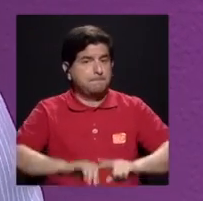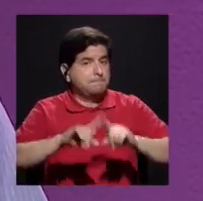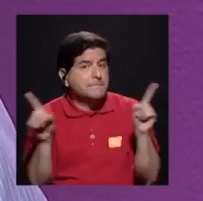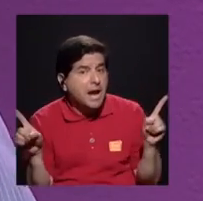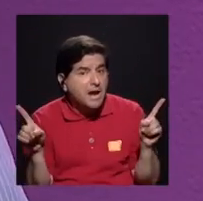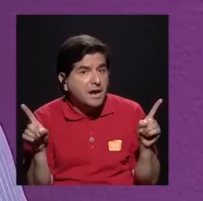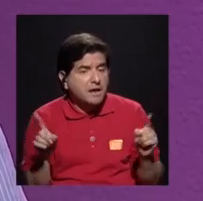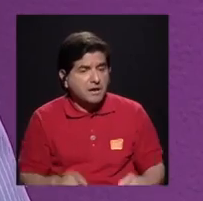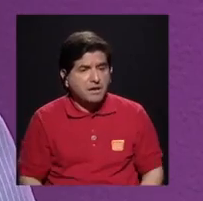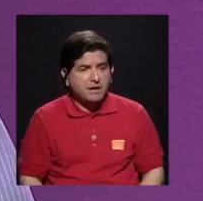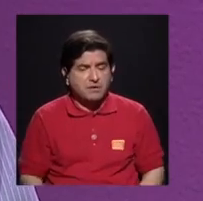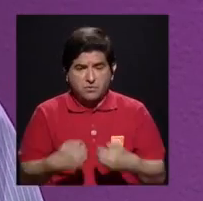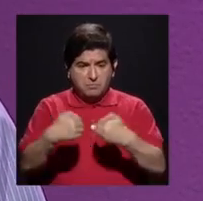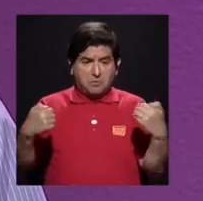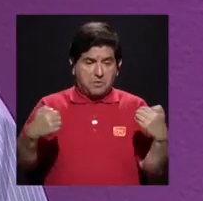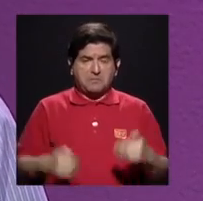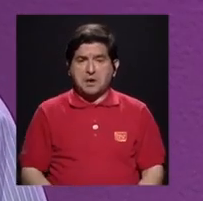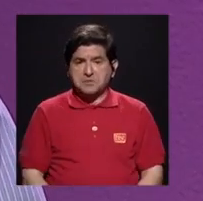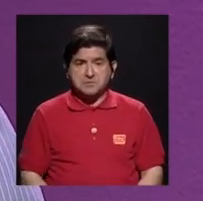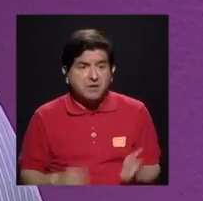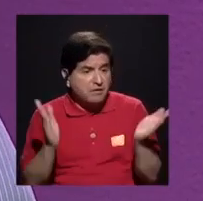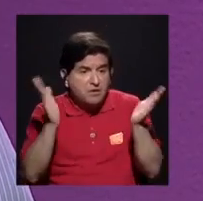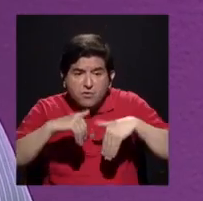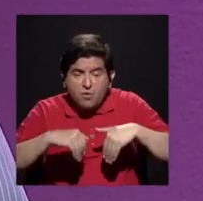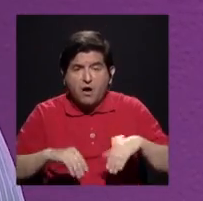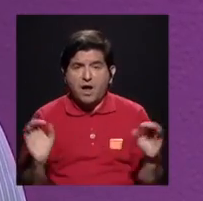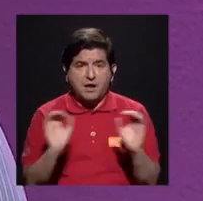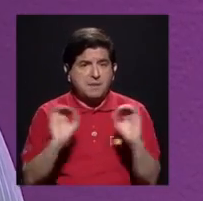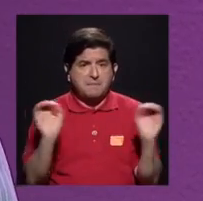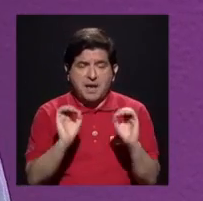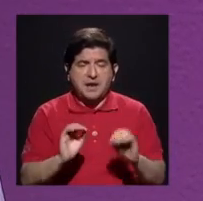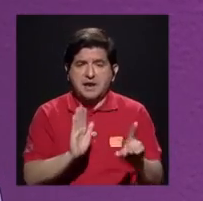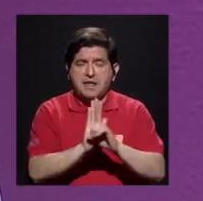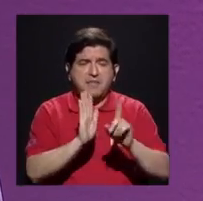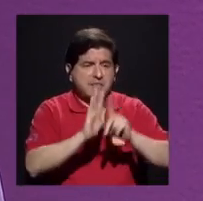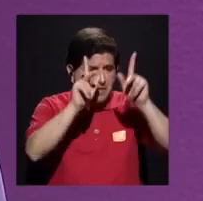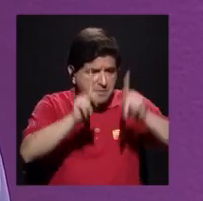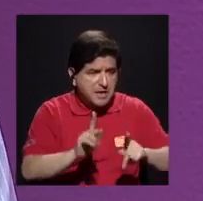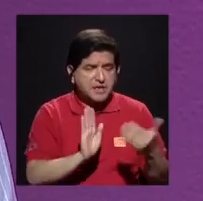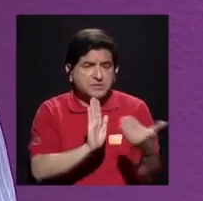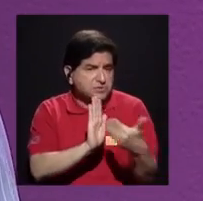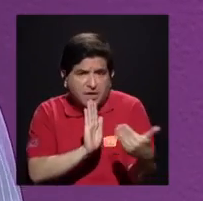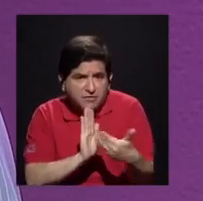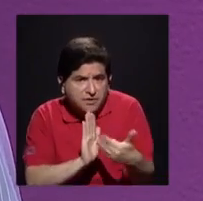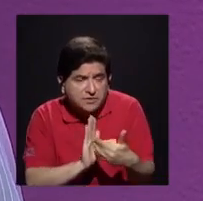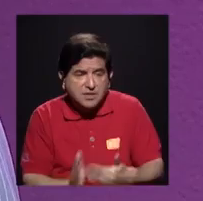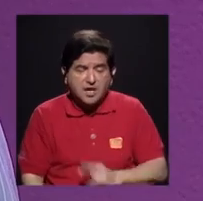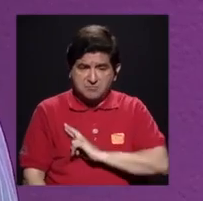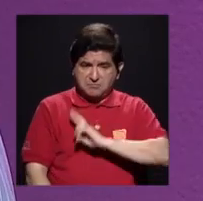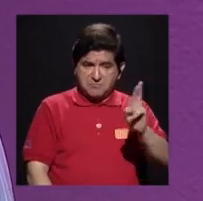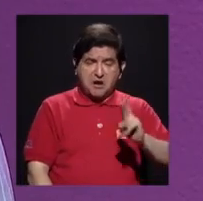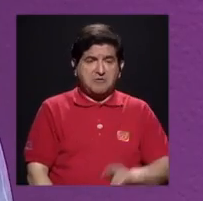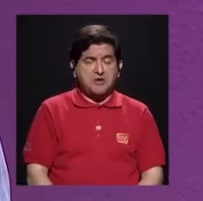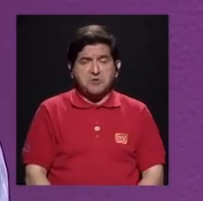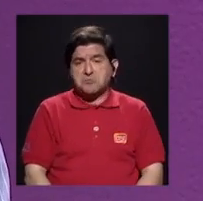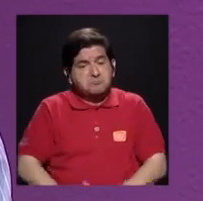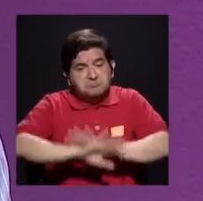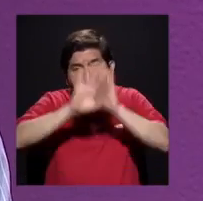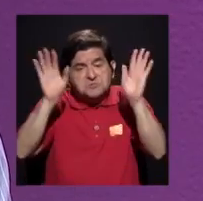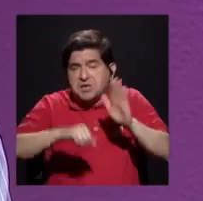fuera de allí si no hay ningún ningún derecho de cualquier otra persona siendo violado por la religión es claramente